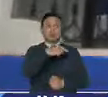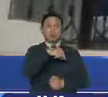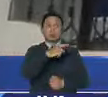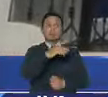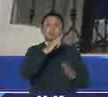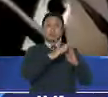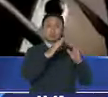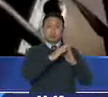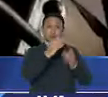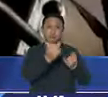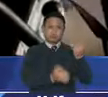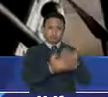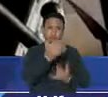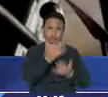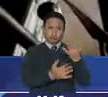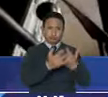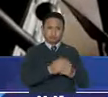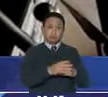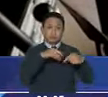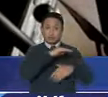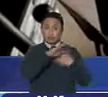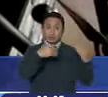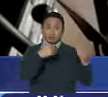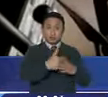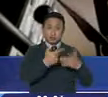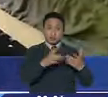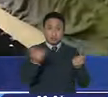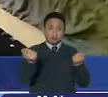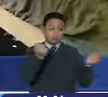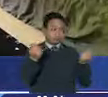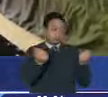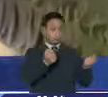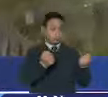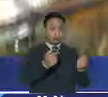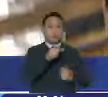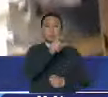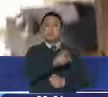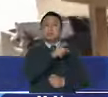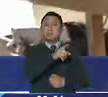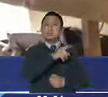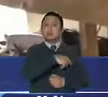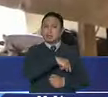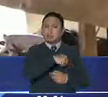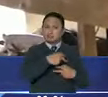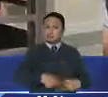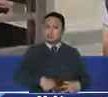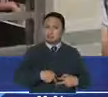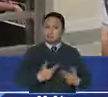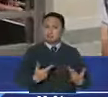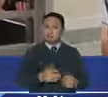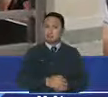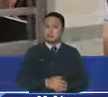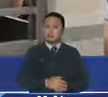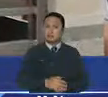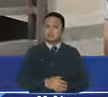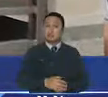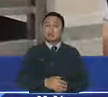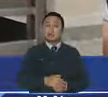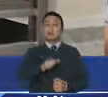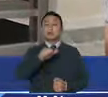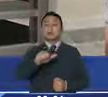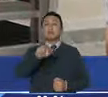vivienda. Tras controlar las llamas e informarse sobre las personas que allí permanecían, se notificó a la